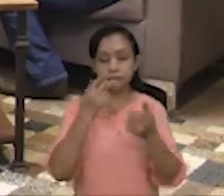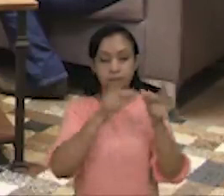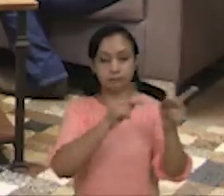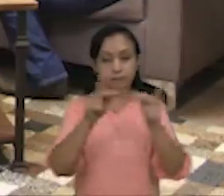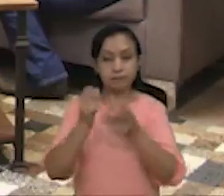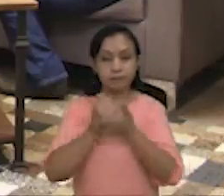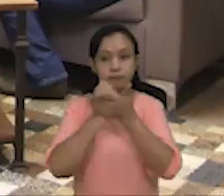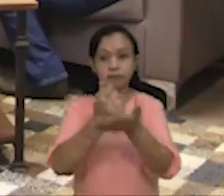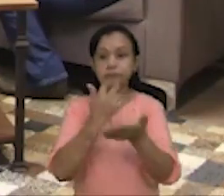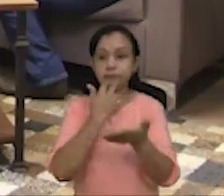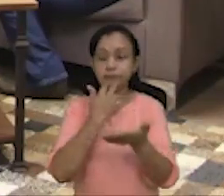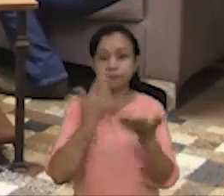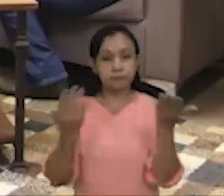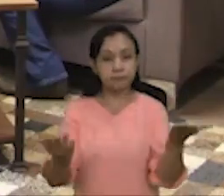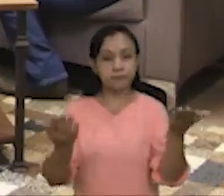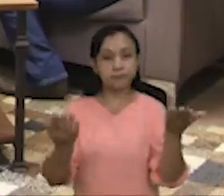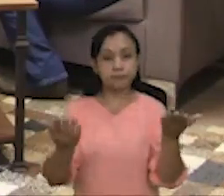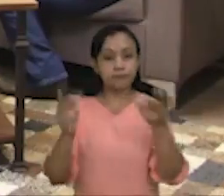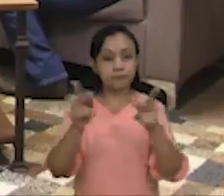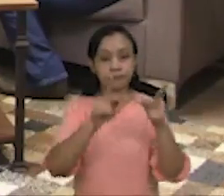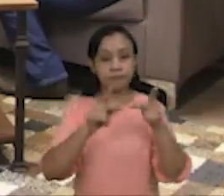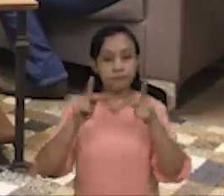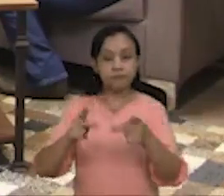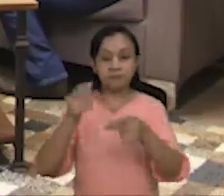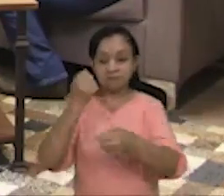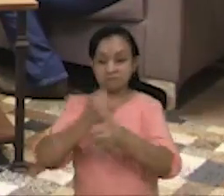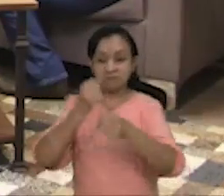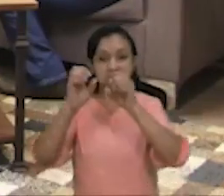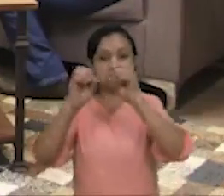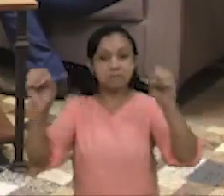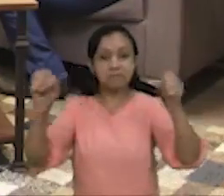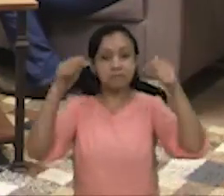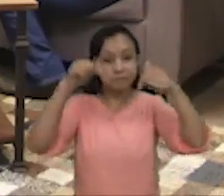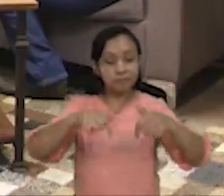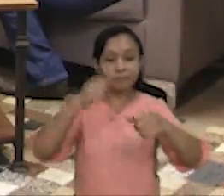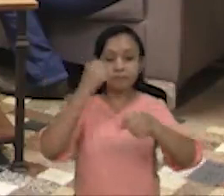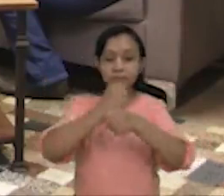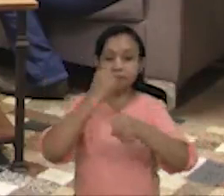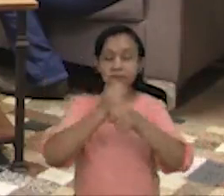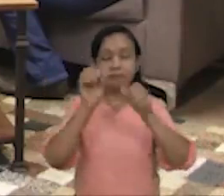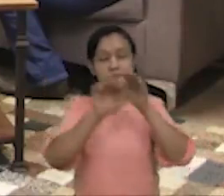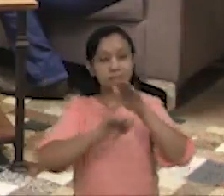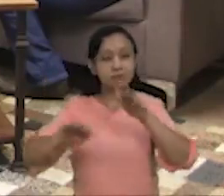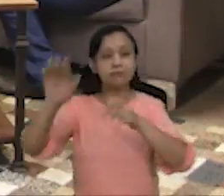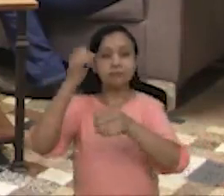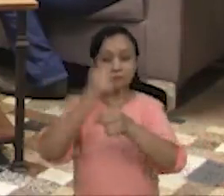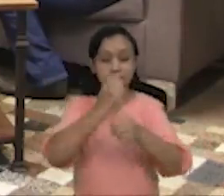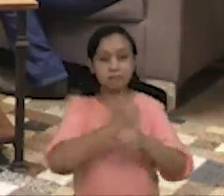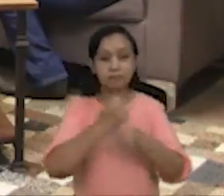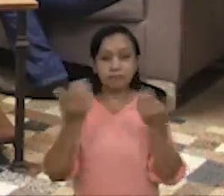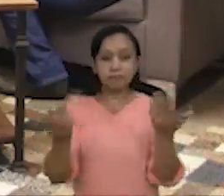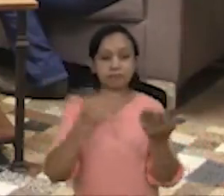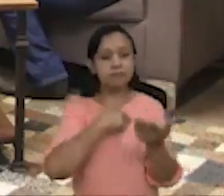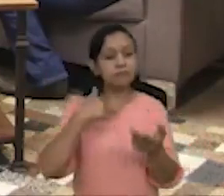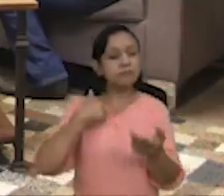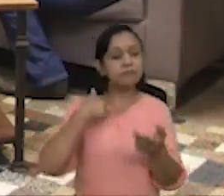gente. Y cuando te hablo es que hay gente que tiene desempleo, hoy el desempleo es mayor que antes. Entonces, ¿pero qué hace esta